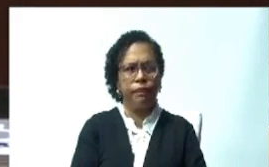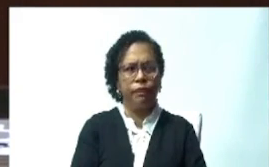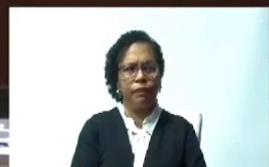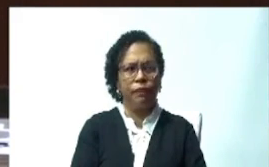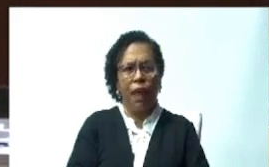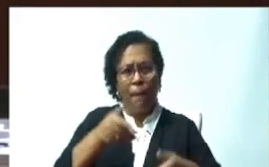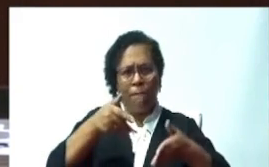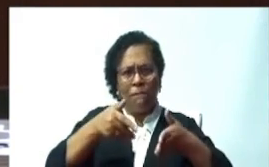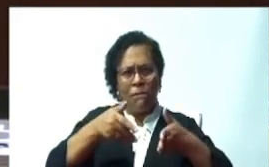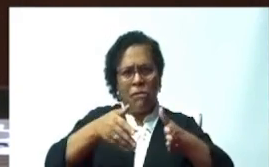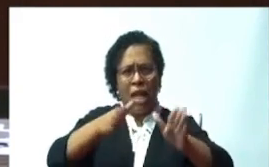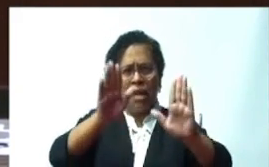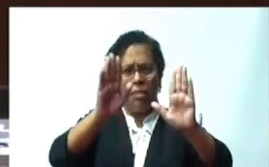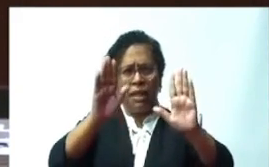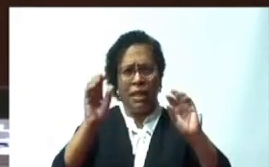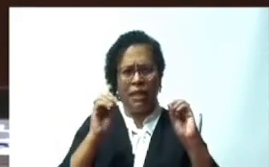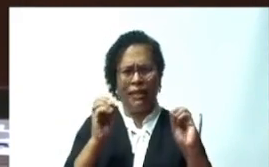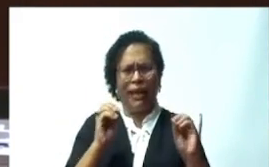intolerantísimo.